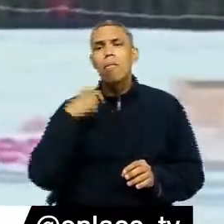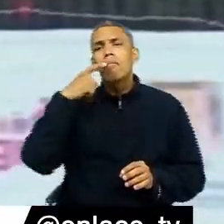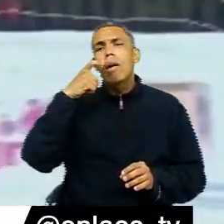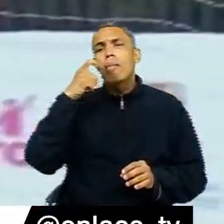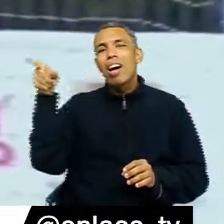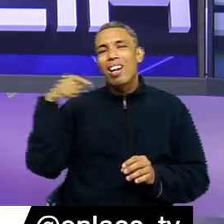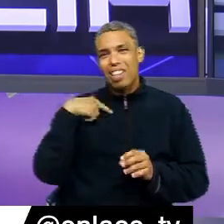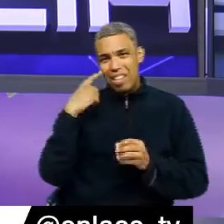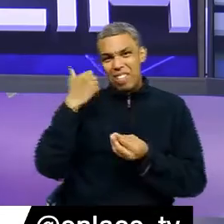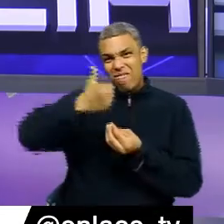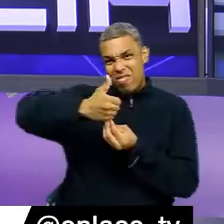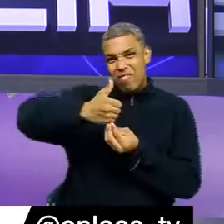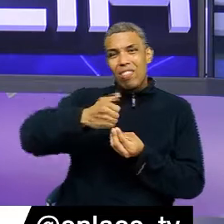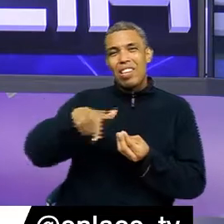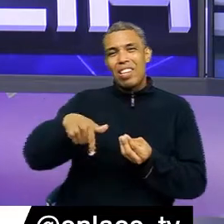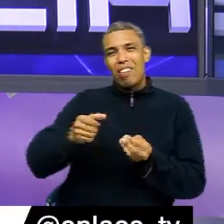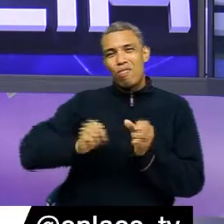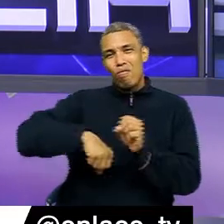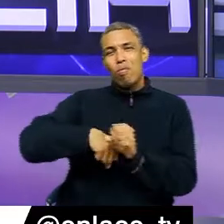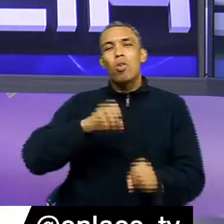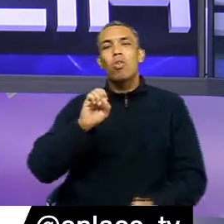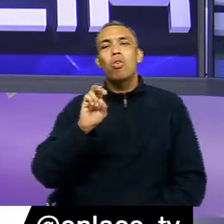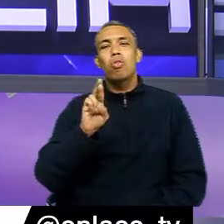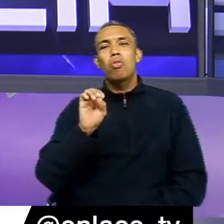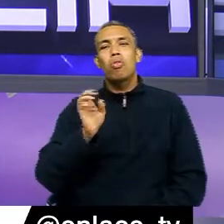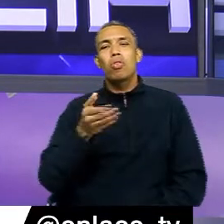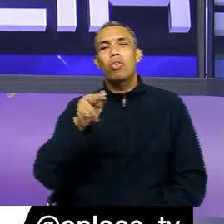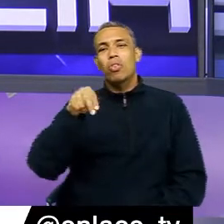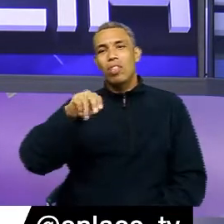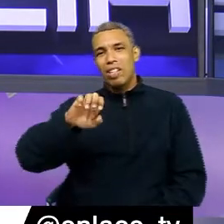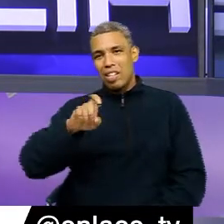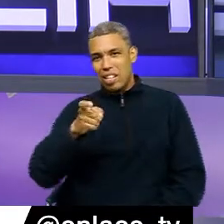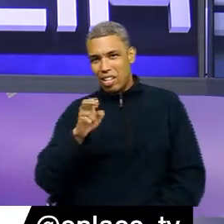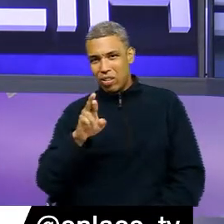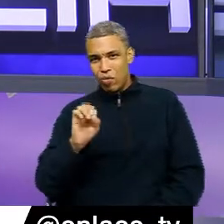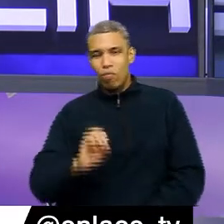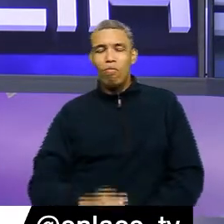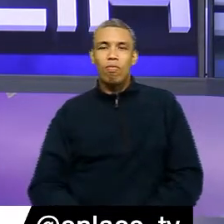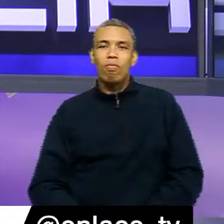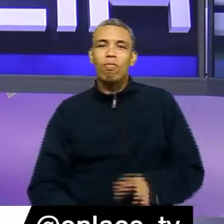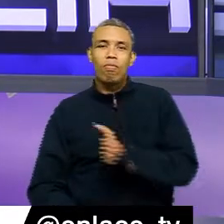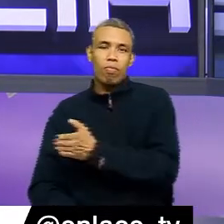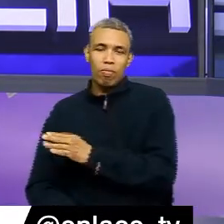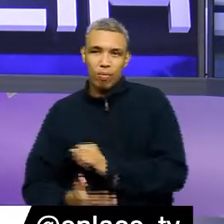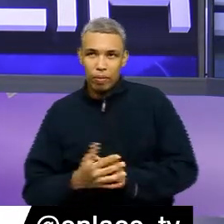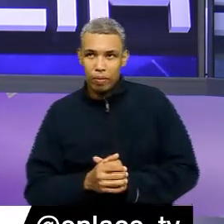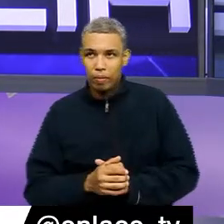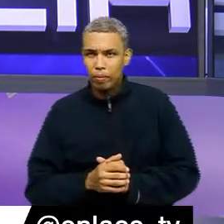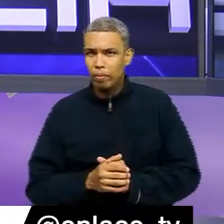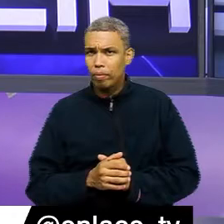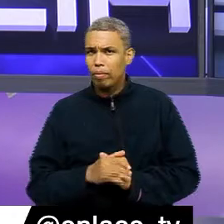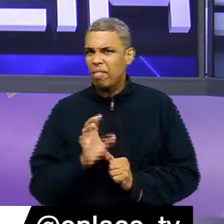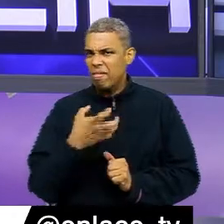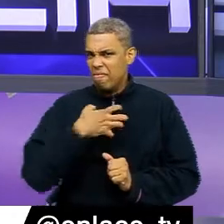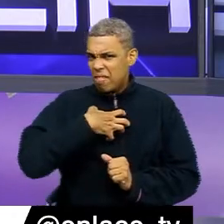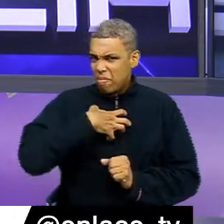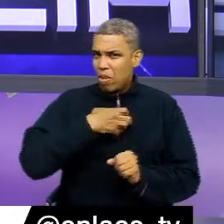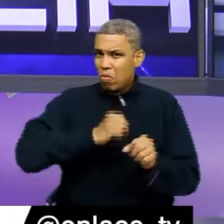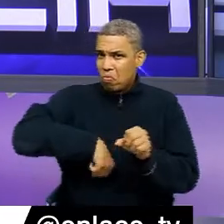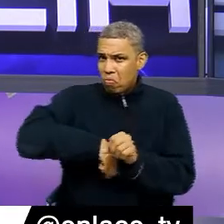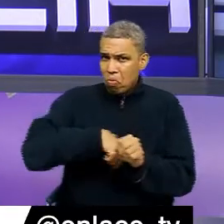Negro. El comité organizador del torneo mayores de 40 años, denominado Yo Amo al Fútbol, entregó balance general